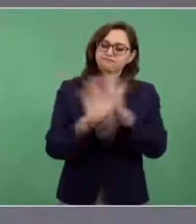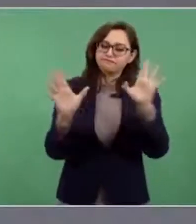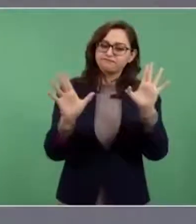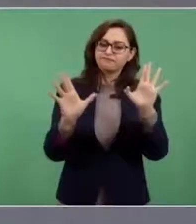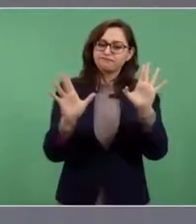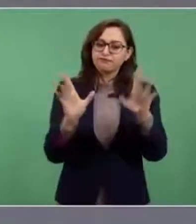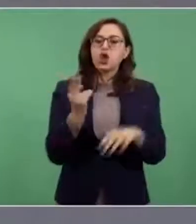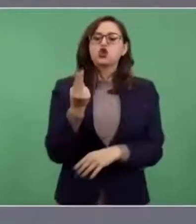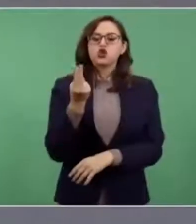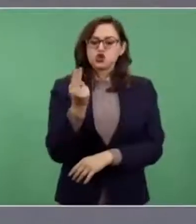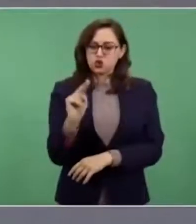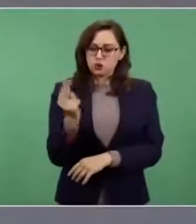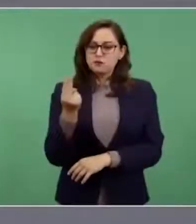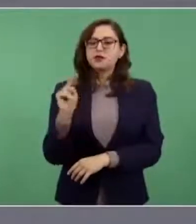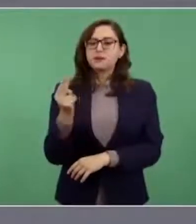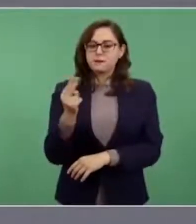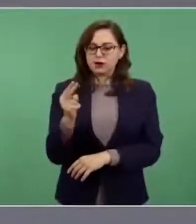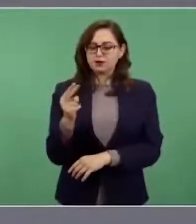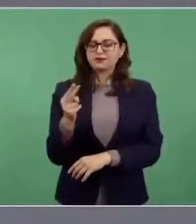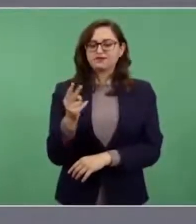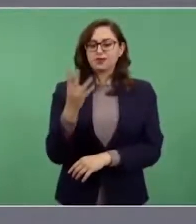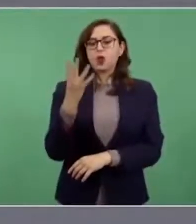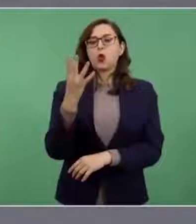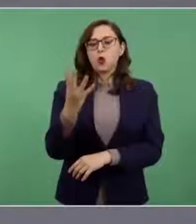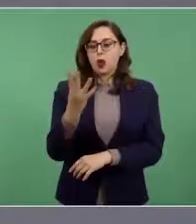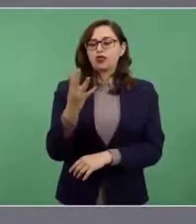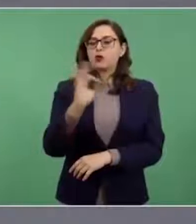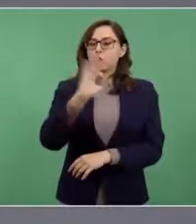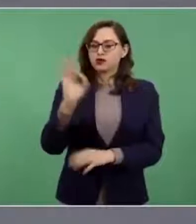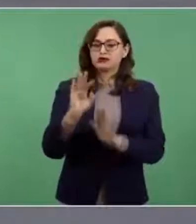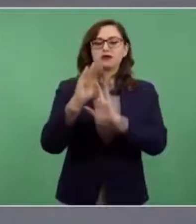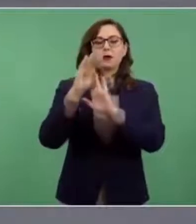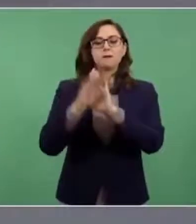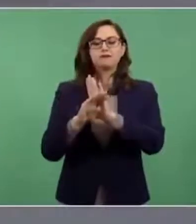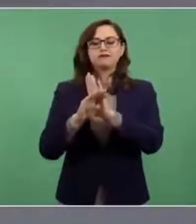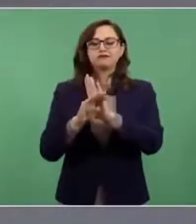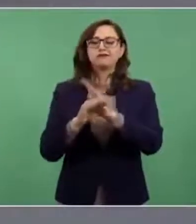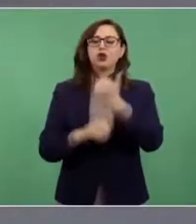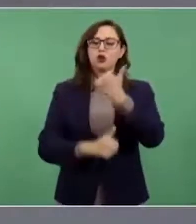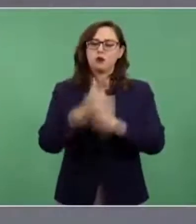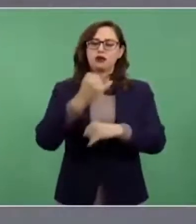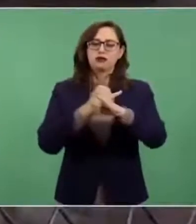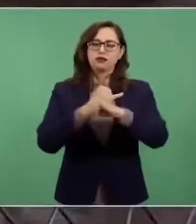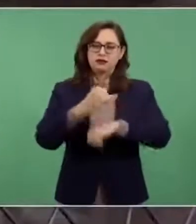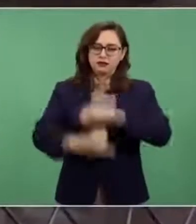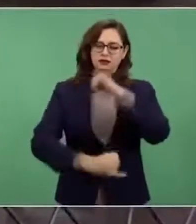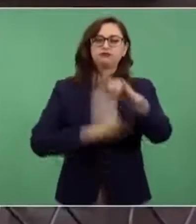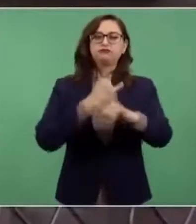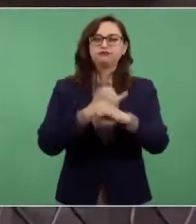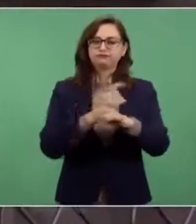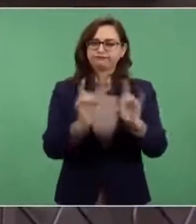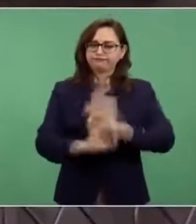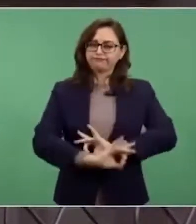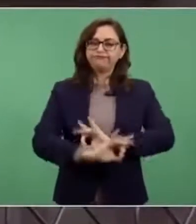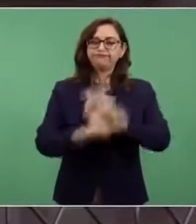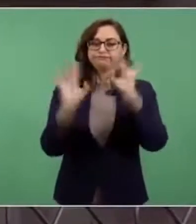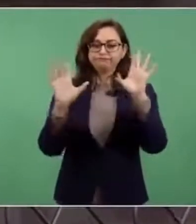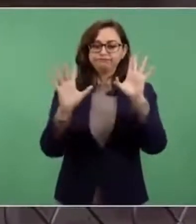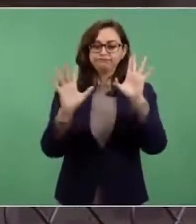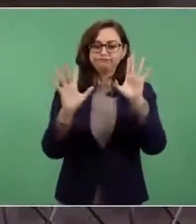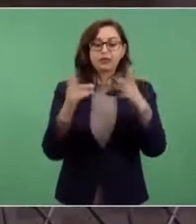se depreció en 4%. De todas maneras, no